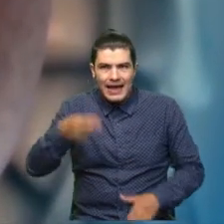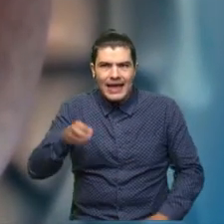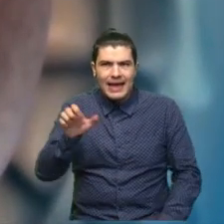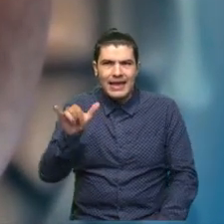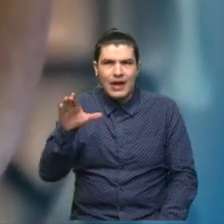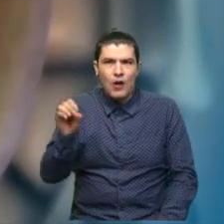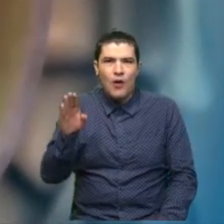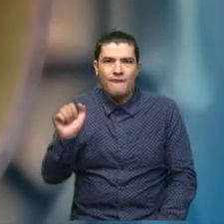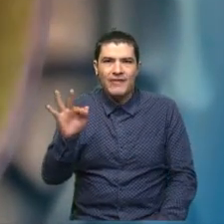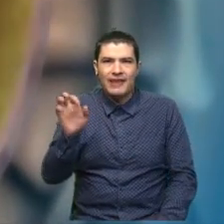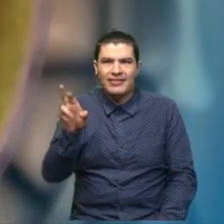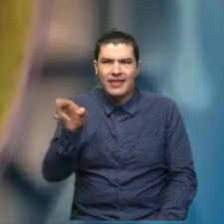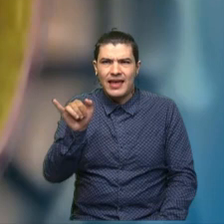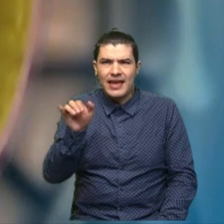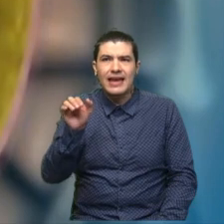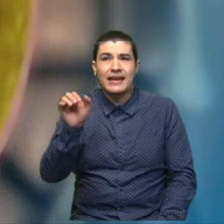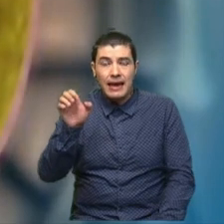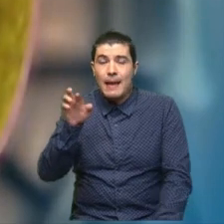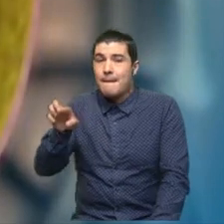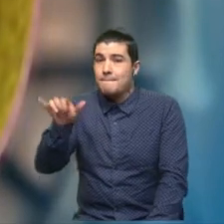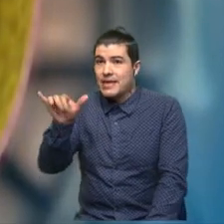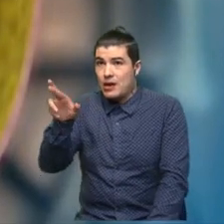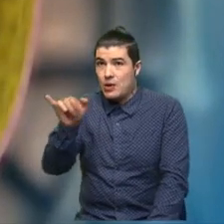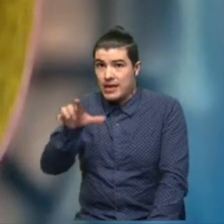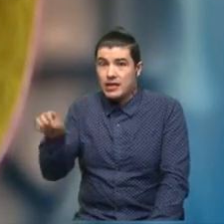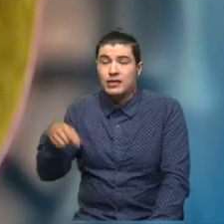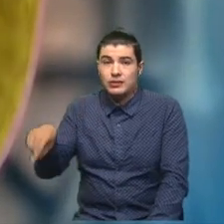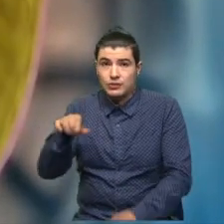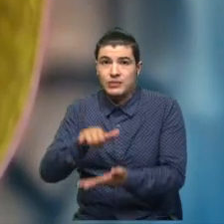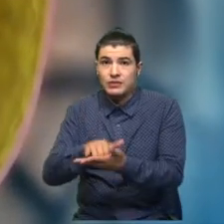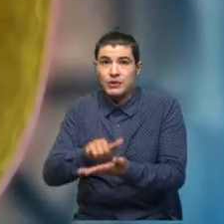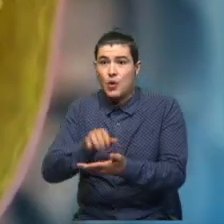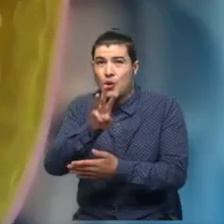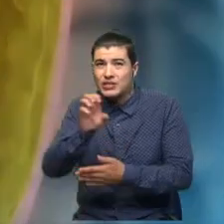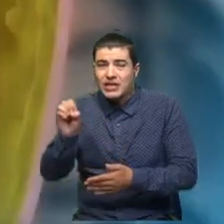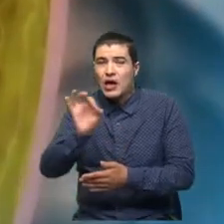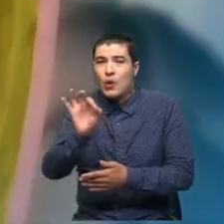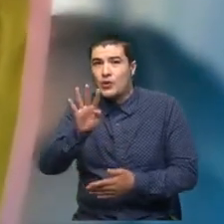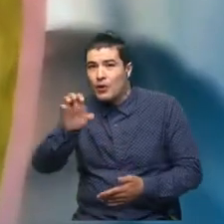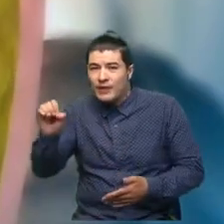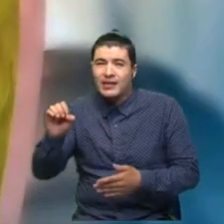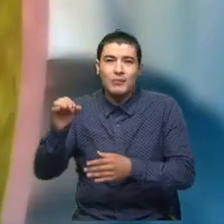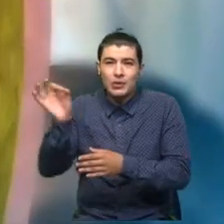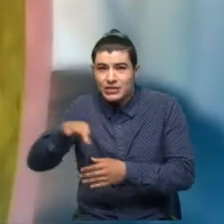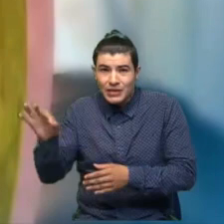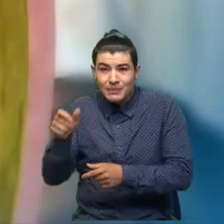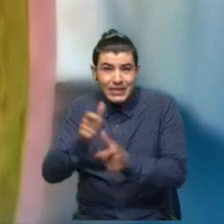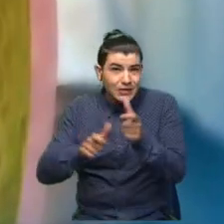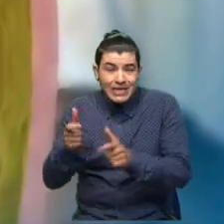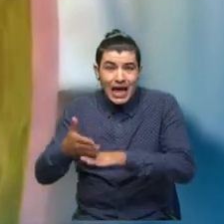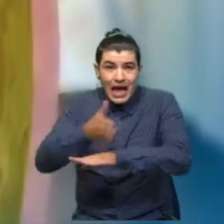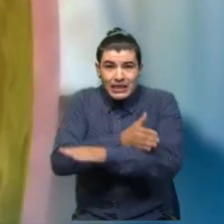20 y 30% reinciden en la infección después del tratamiento, que generalmente está basado en el suministro